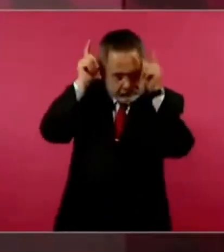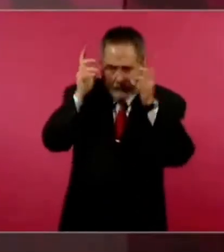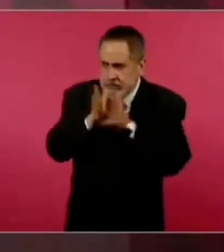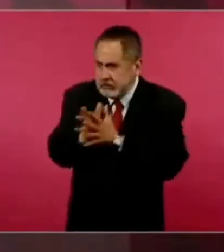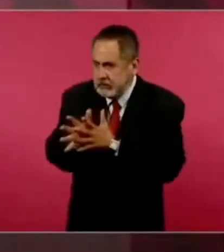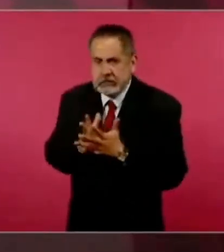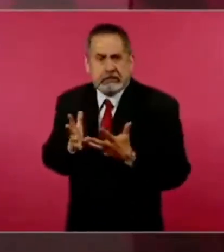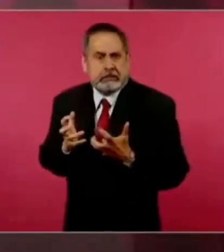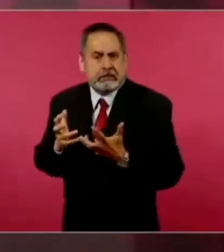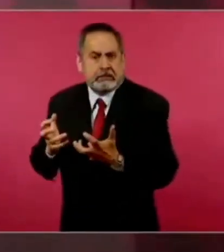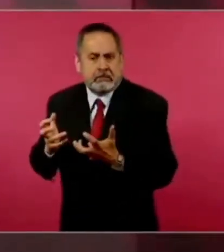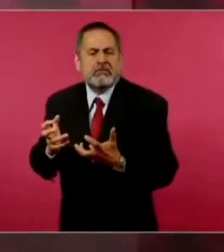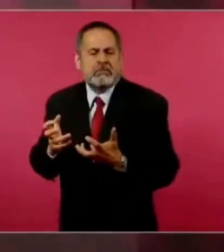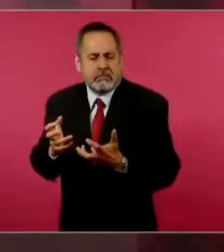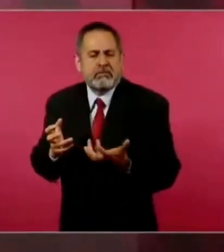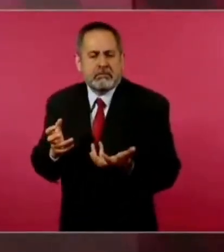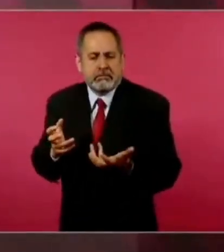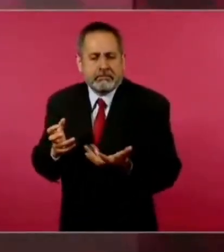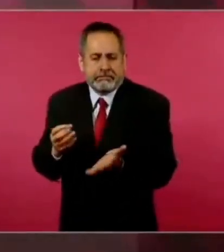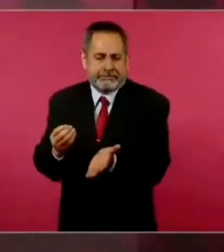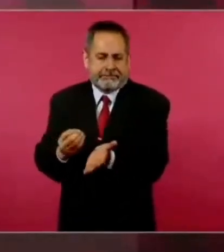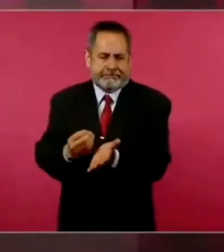El oro.